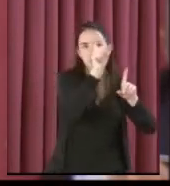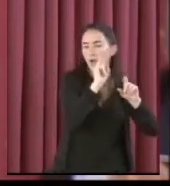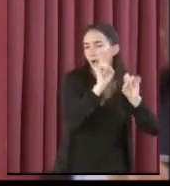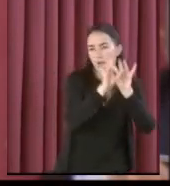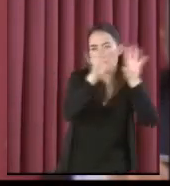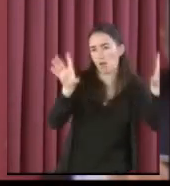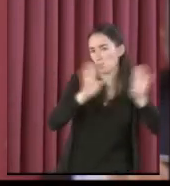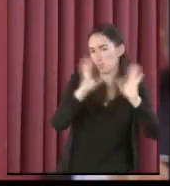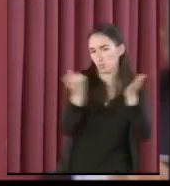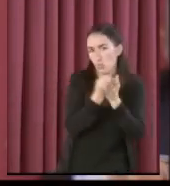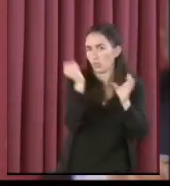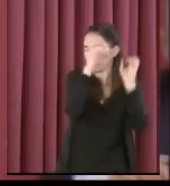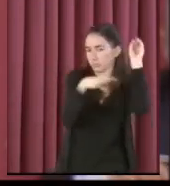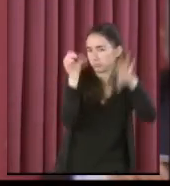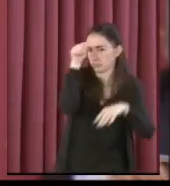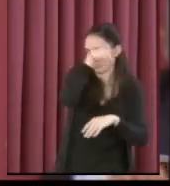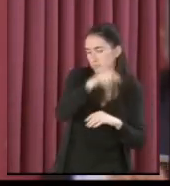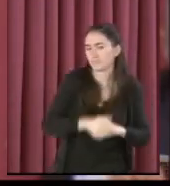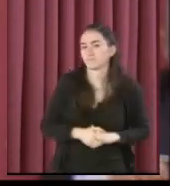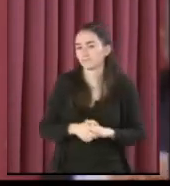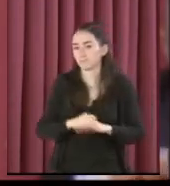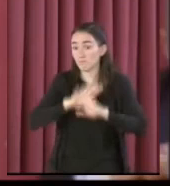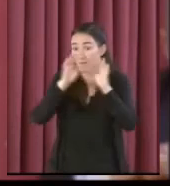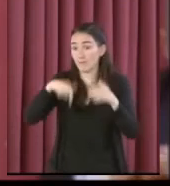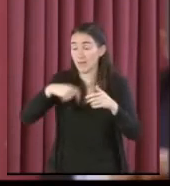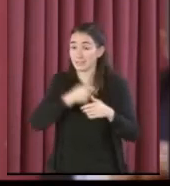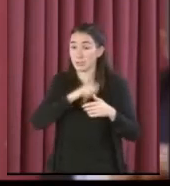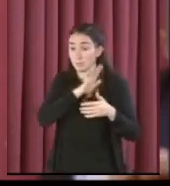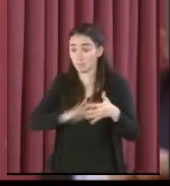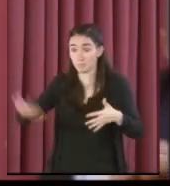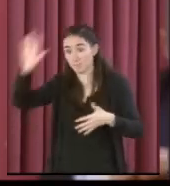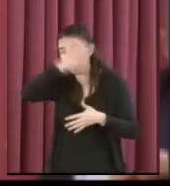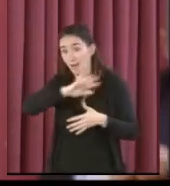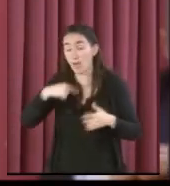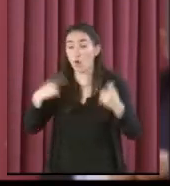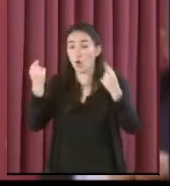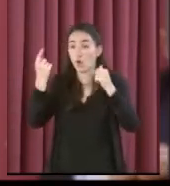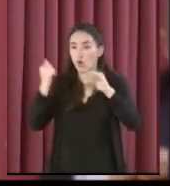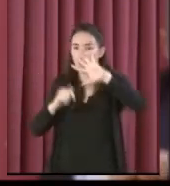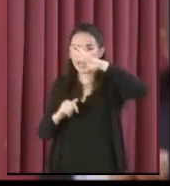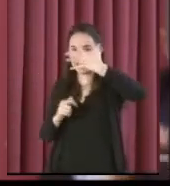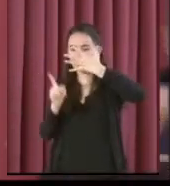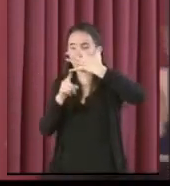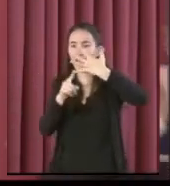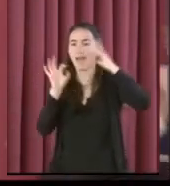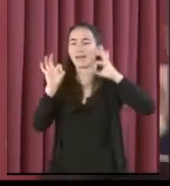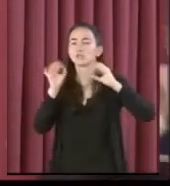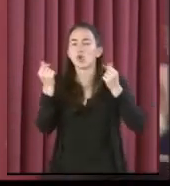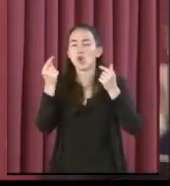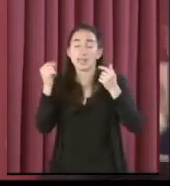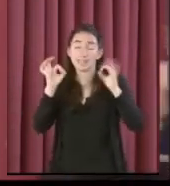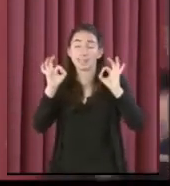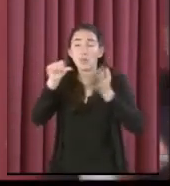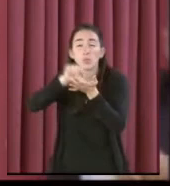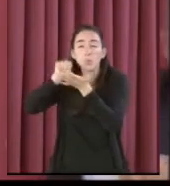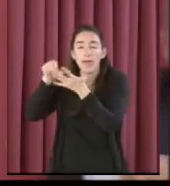papel determinante para situar a Logroño en la quinta posición en la clasificación de capitales de provincia más transparentes de España, de acuerdo